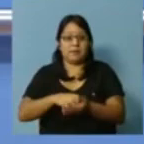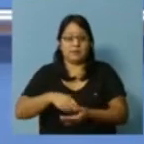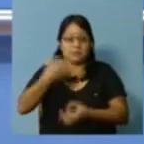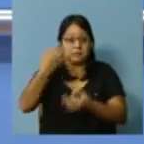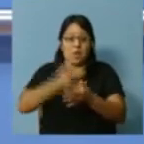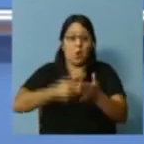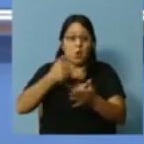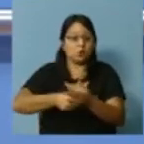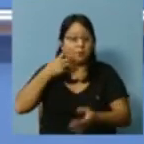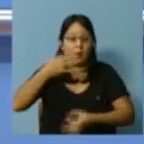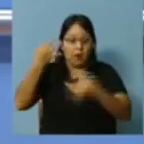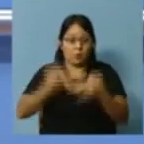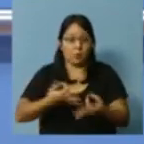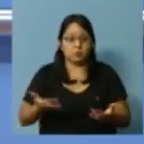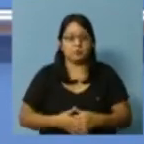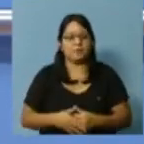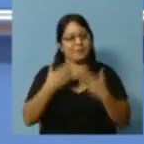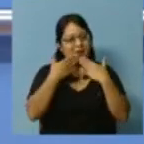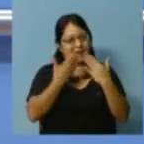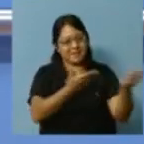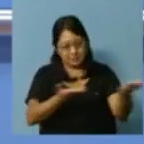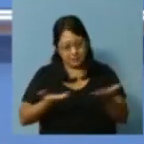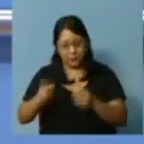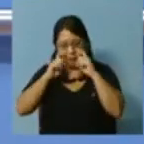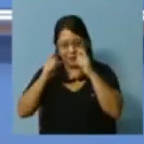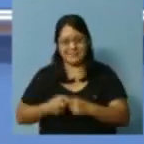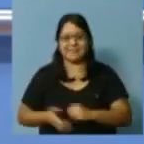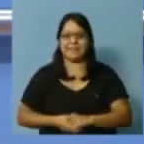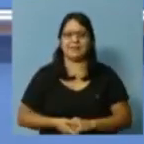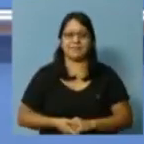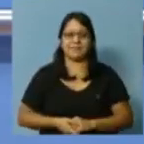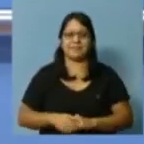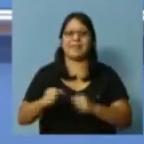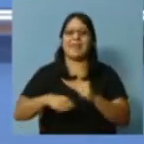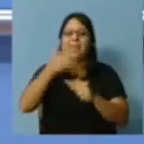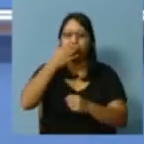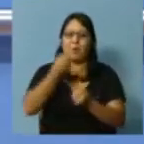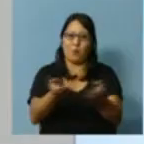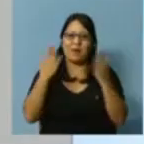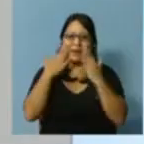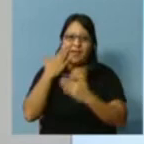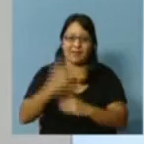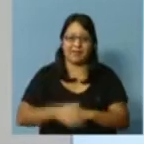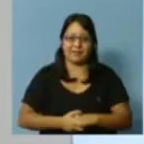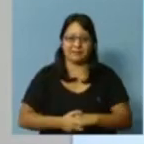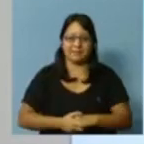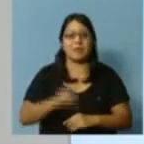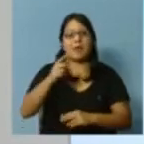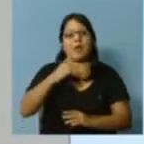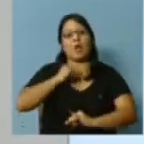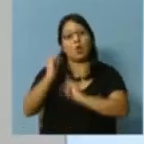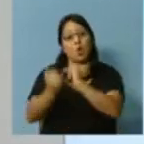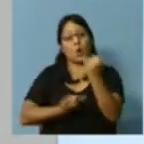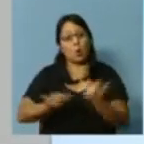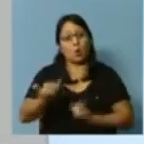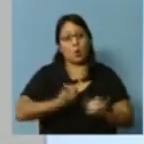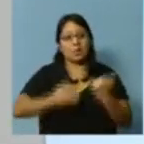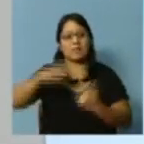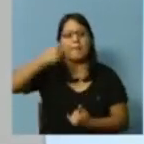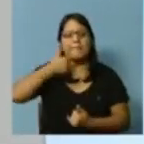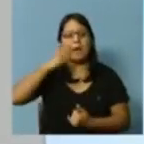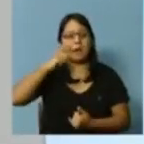gracias doctor muy amable por la visita agradecido soy yo ya todo momento muy buenas tardes la palabra del doctor pedro pascuttini